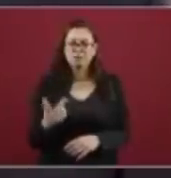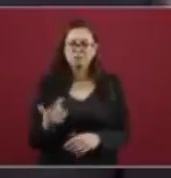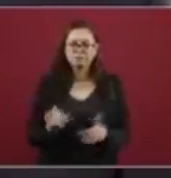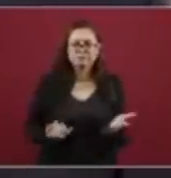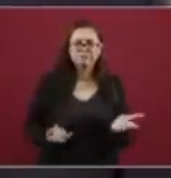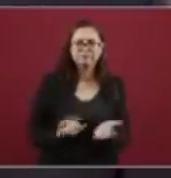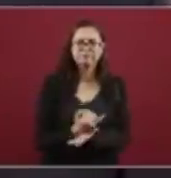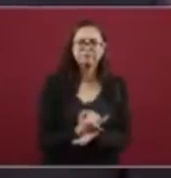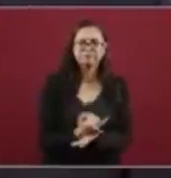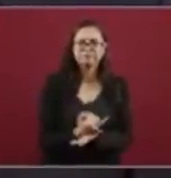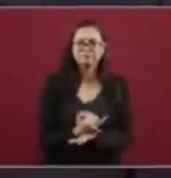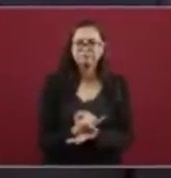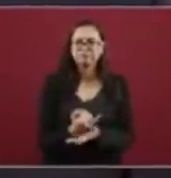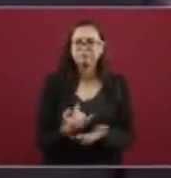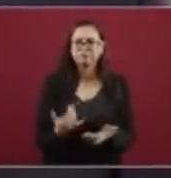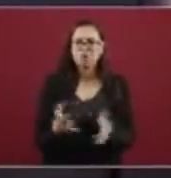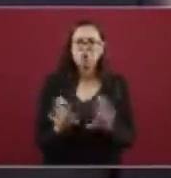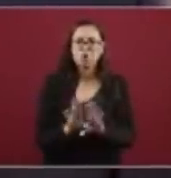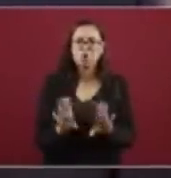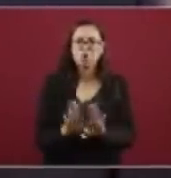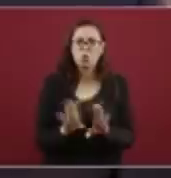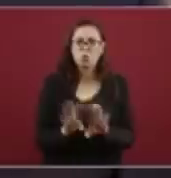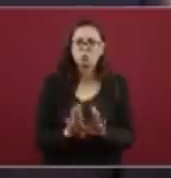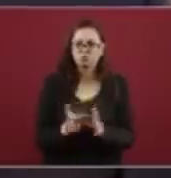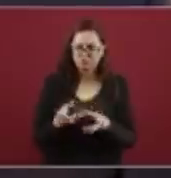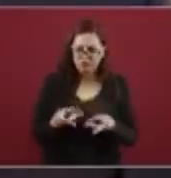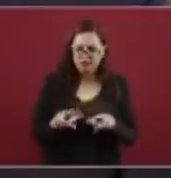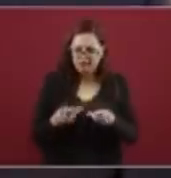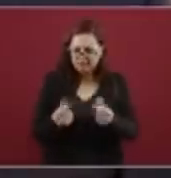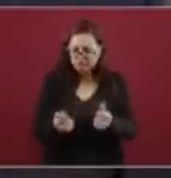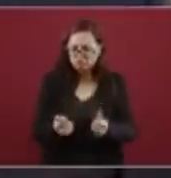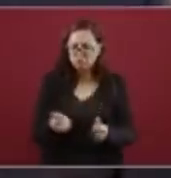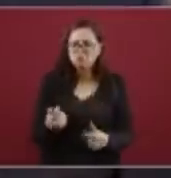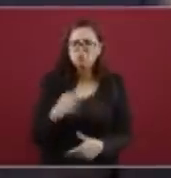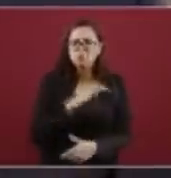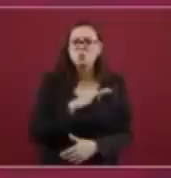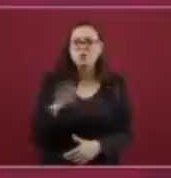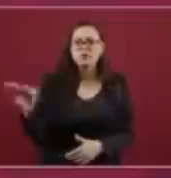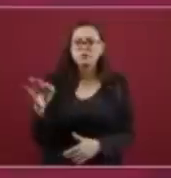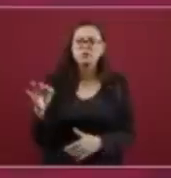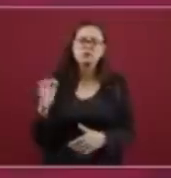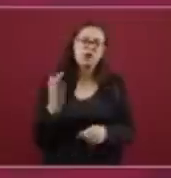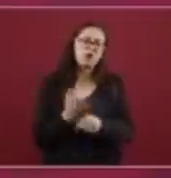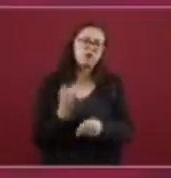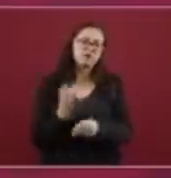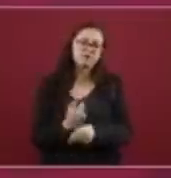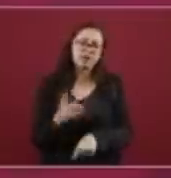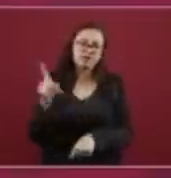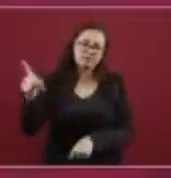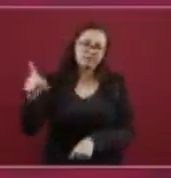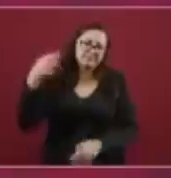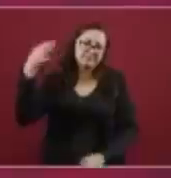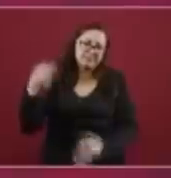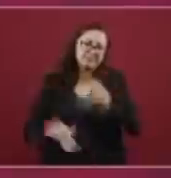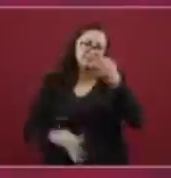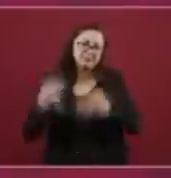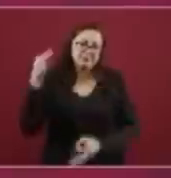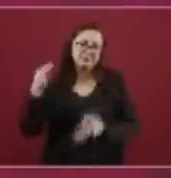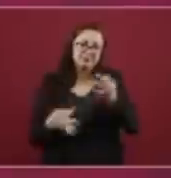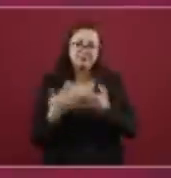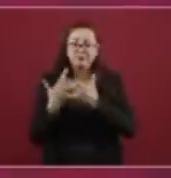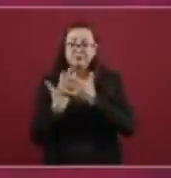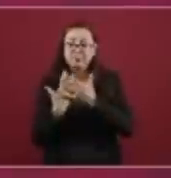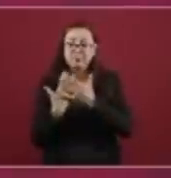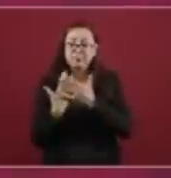decidir sobre cómo se aplican los fondos. Esto ya está en el Poder Judicial. Vamos a esperar